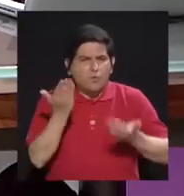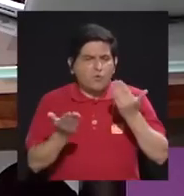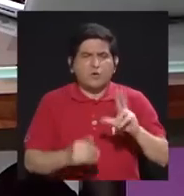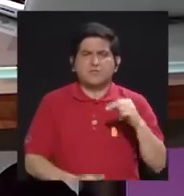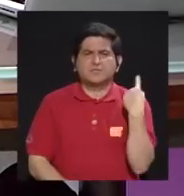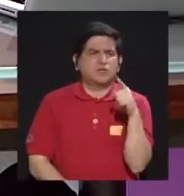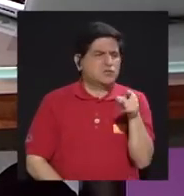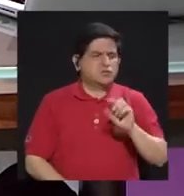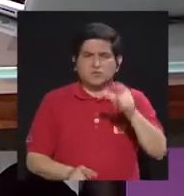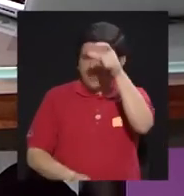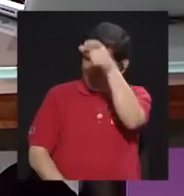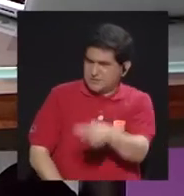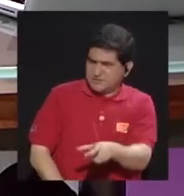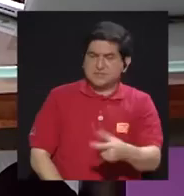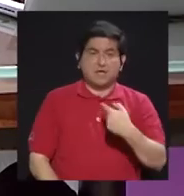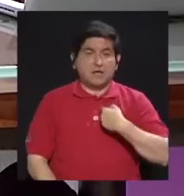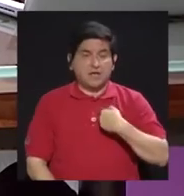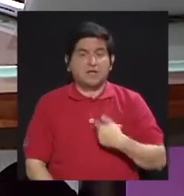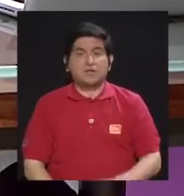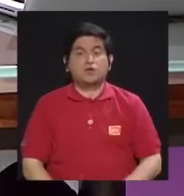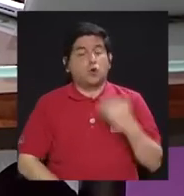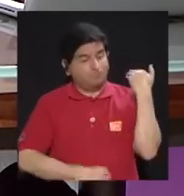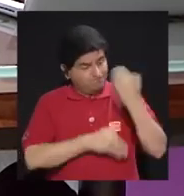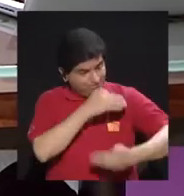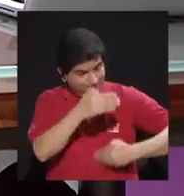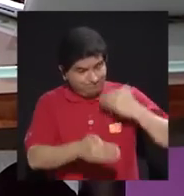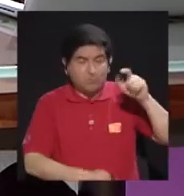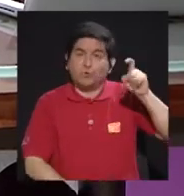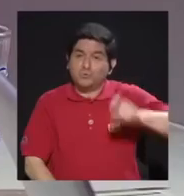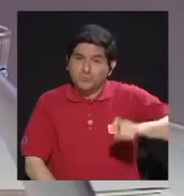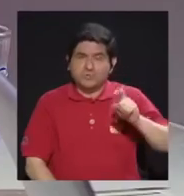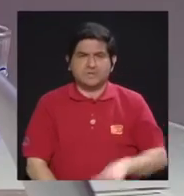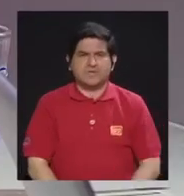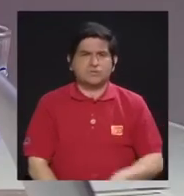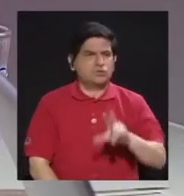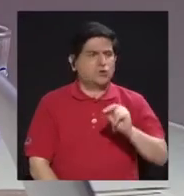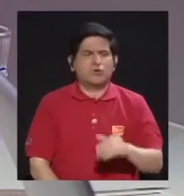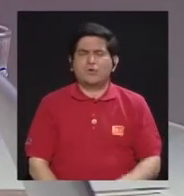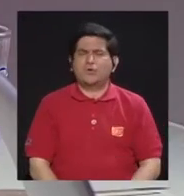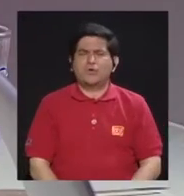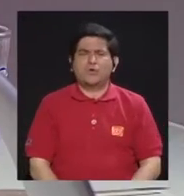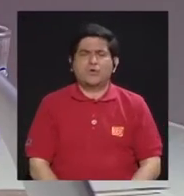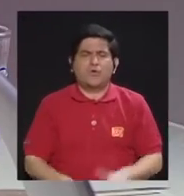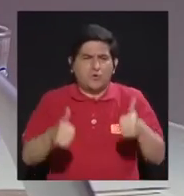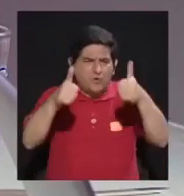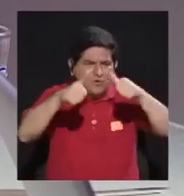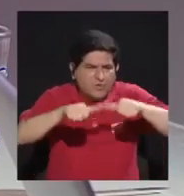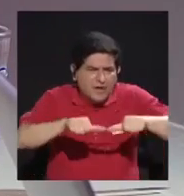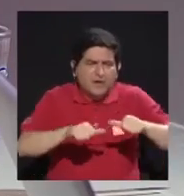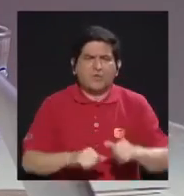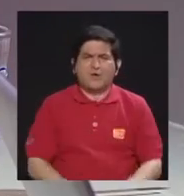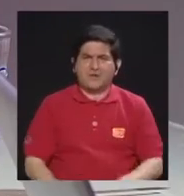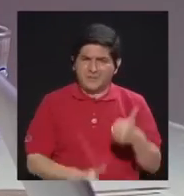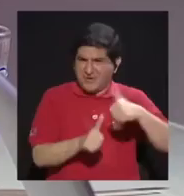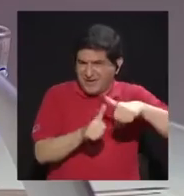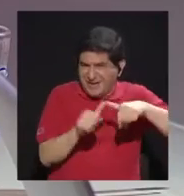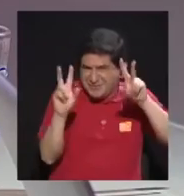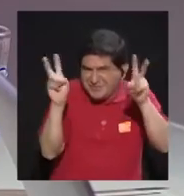de eso, y yo tuve que vivir un proceso no de reconciliarme con el apellido, sino